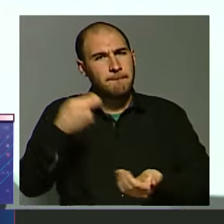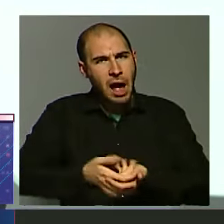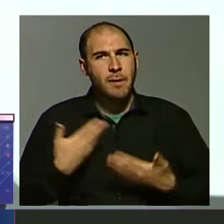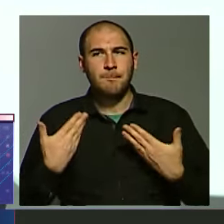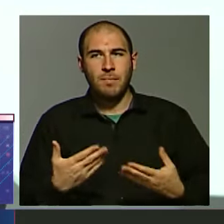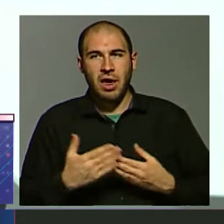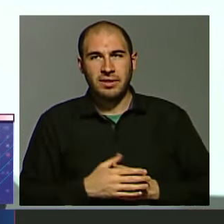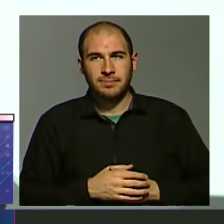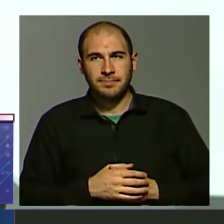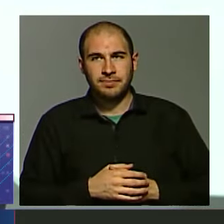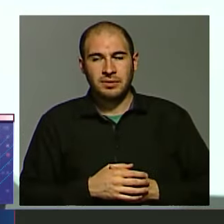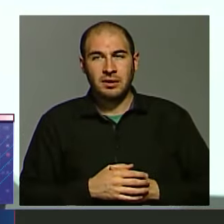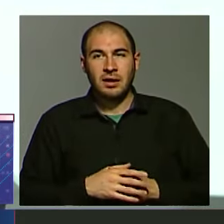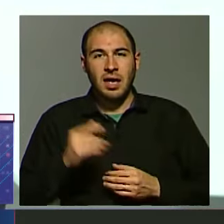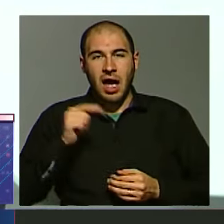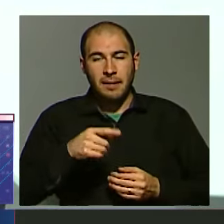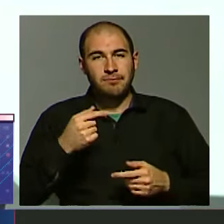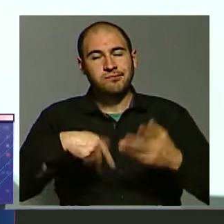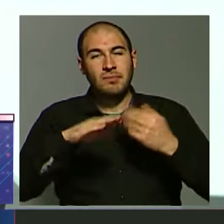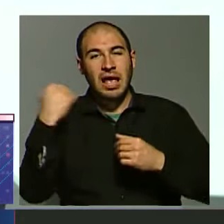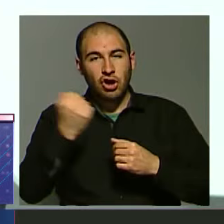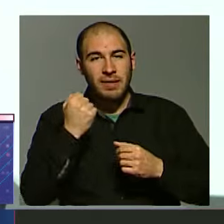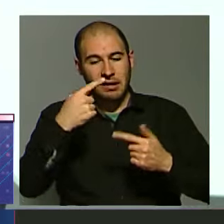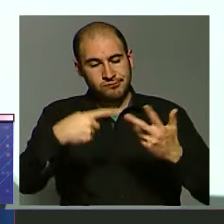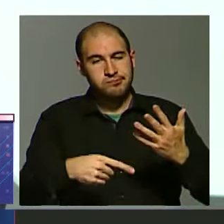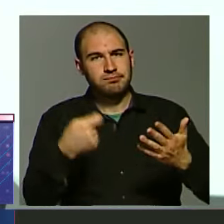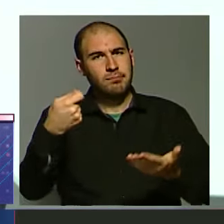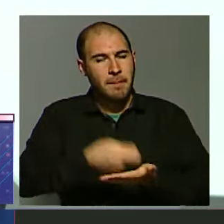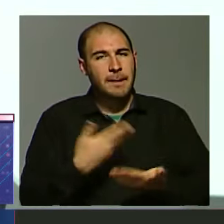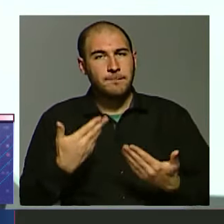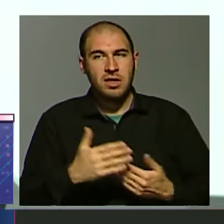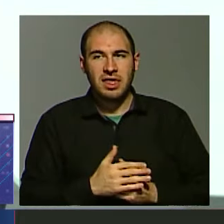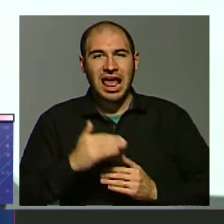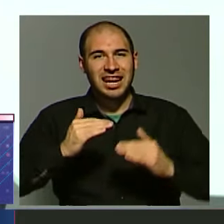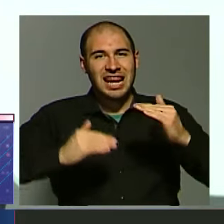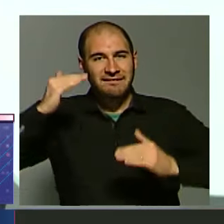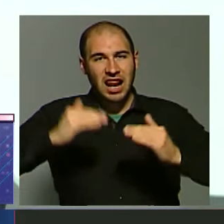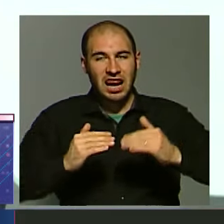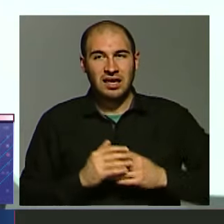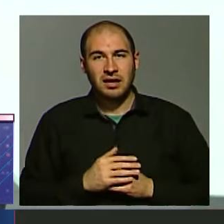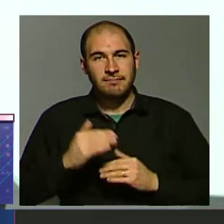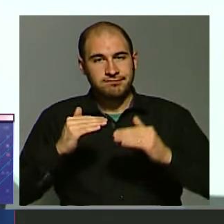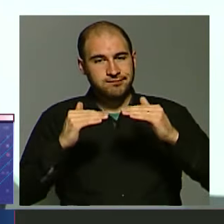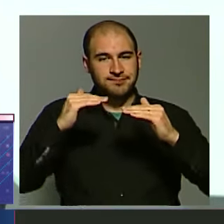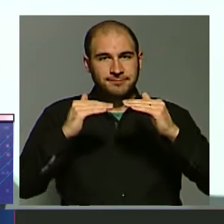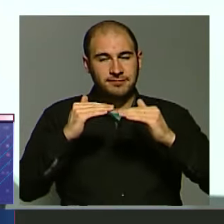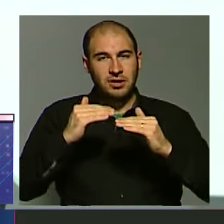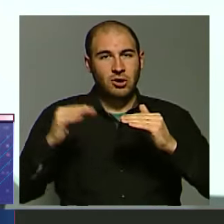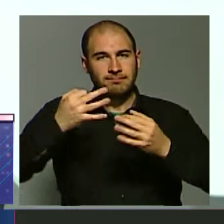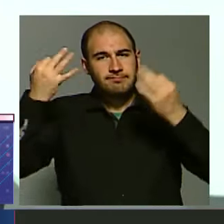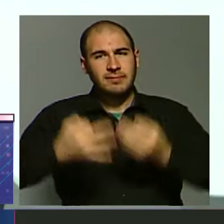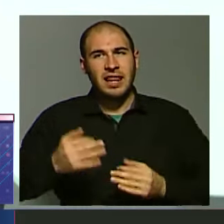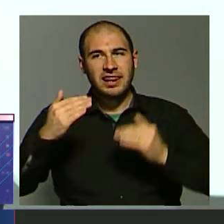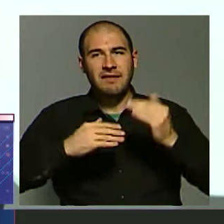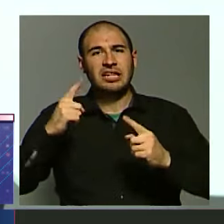en las principales variables económicas del país, un nivel moderado o excelente de